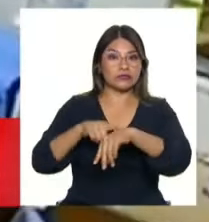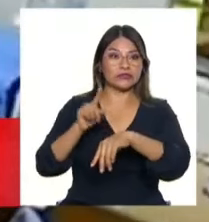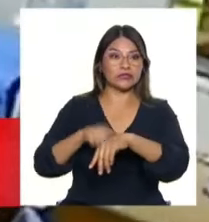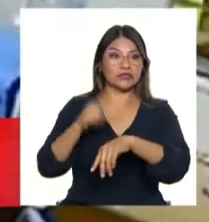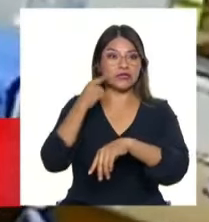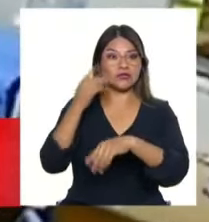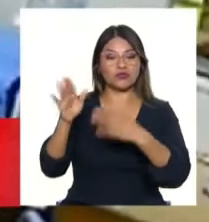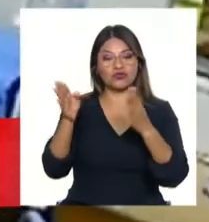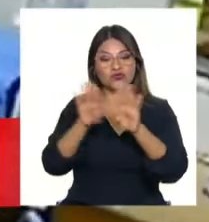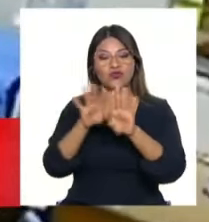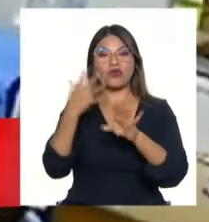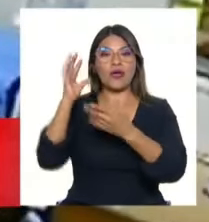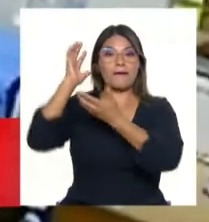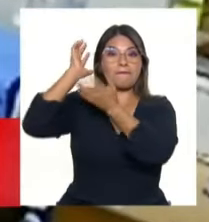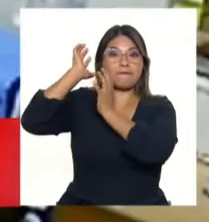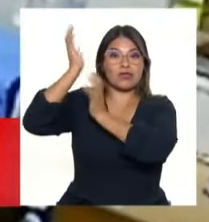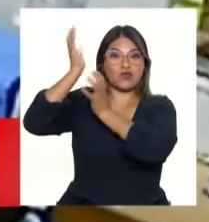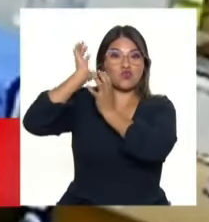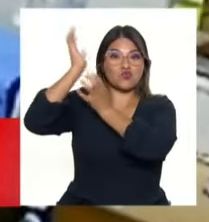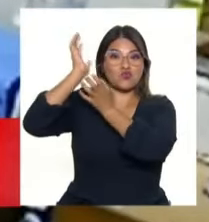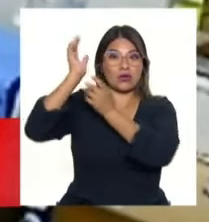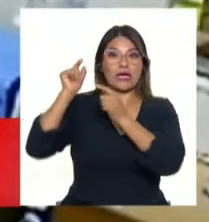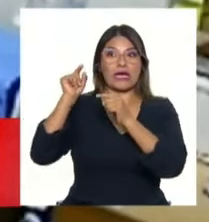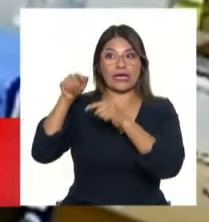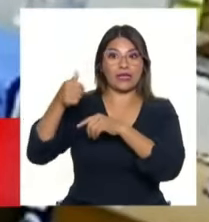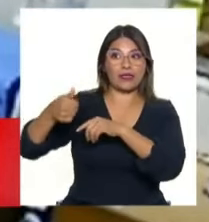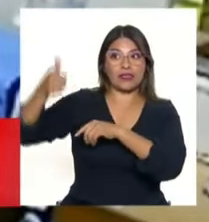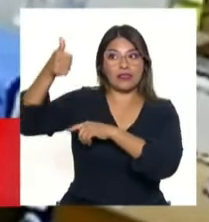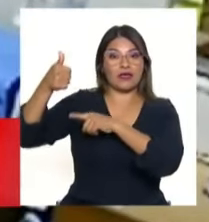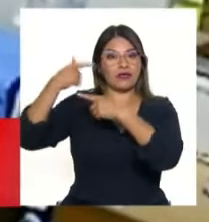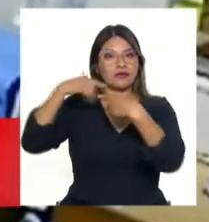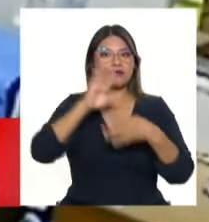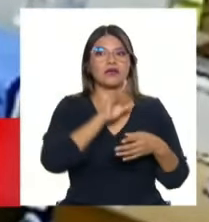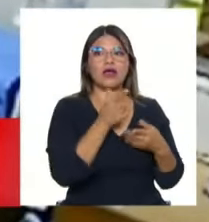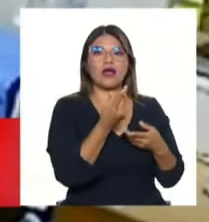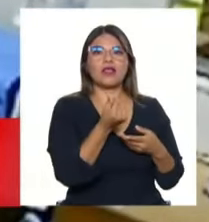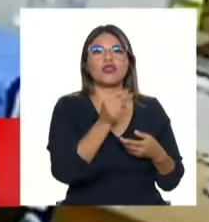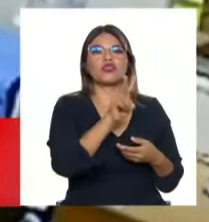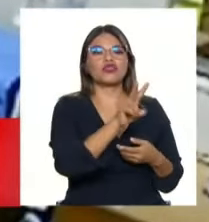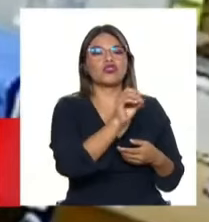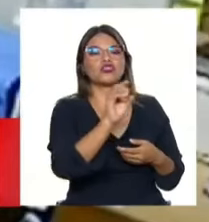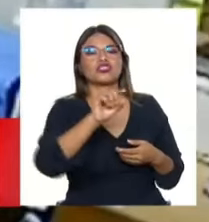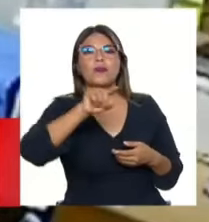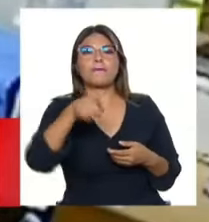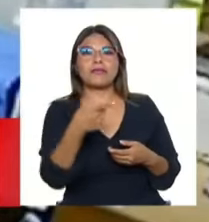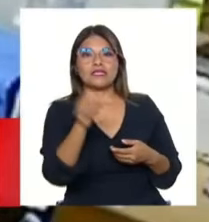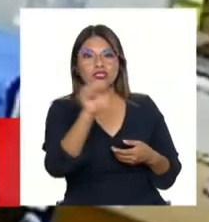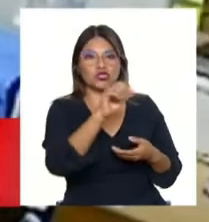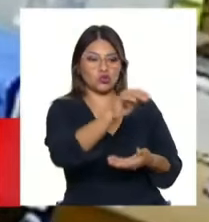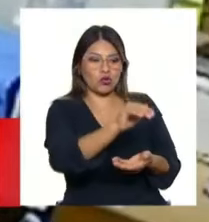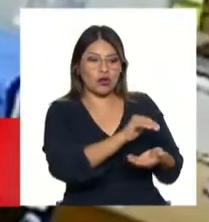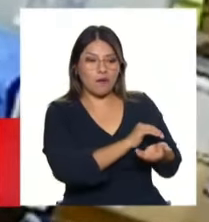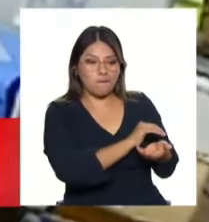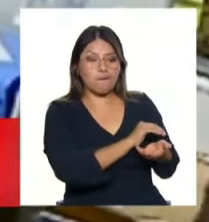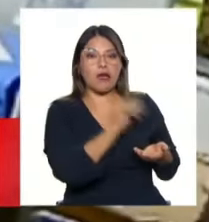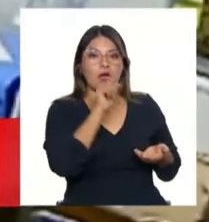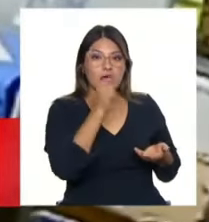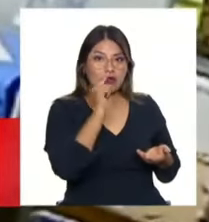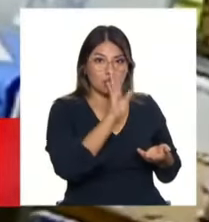zona industrial de Piura, luego de que el dueño del negocio realizara el retiro de 200,000 soles de una agencia